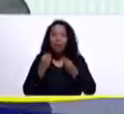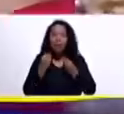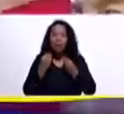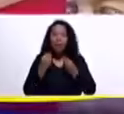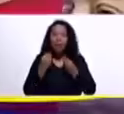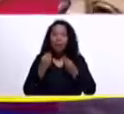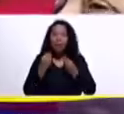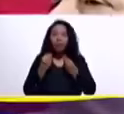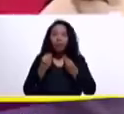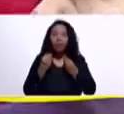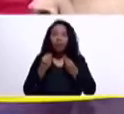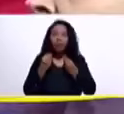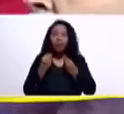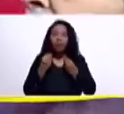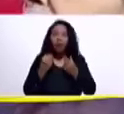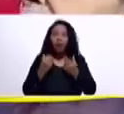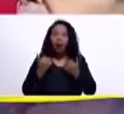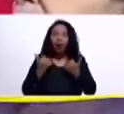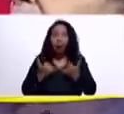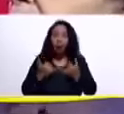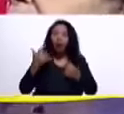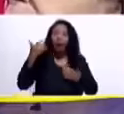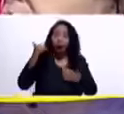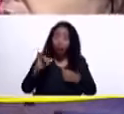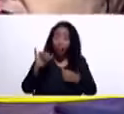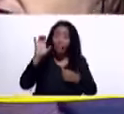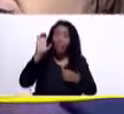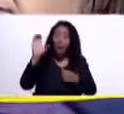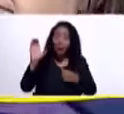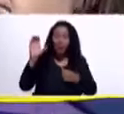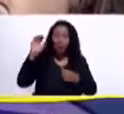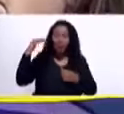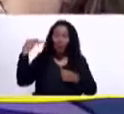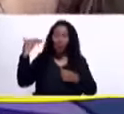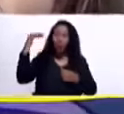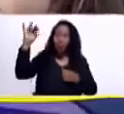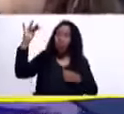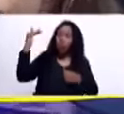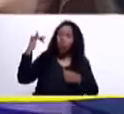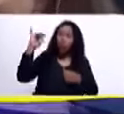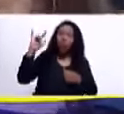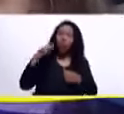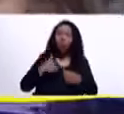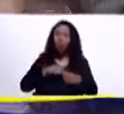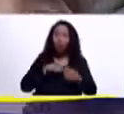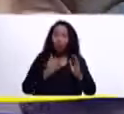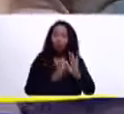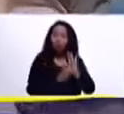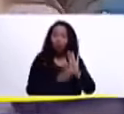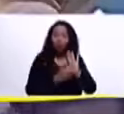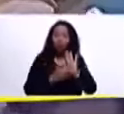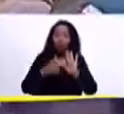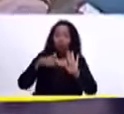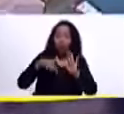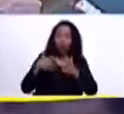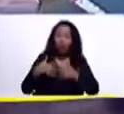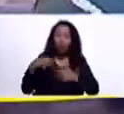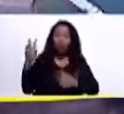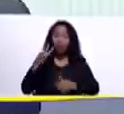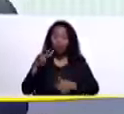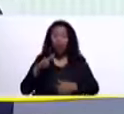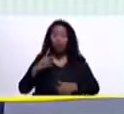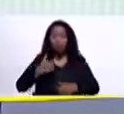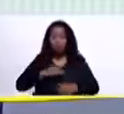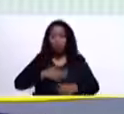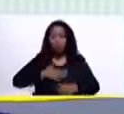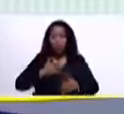decir, ahora es que tenemos país, ahora es que tenemos patria, y ahora es que vamos a demostrar a los industriales de Venezuela que nos podemos surtir con productos bien